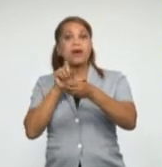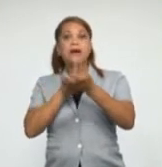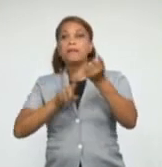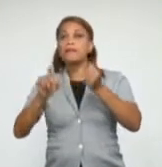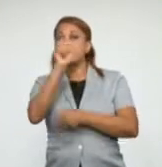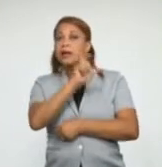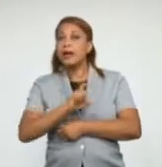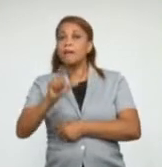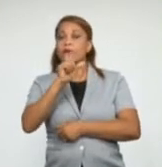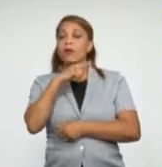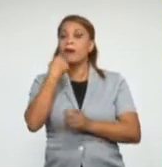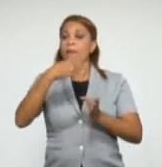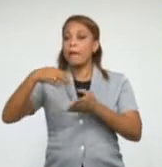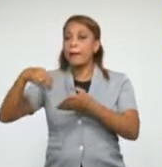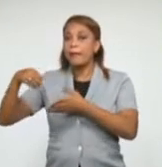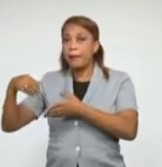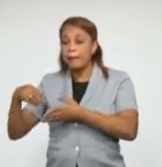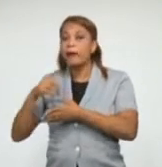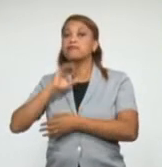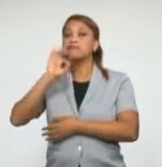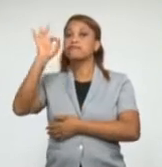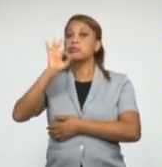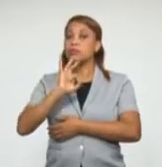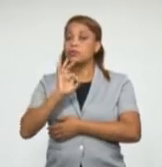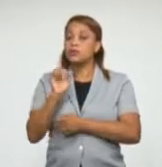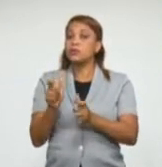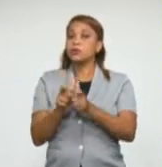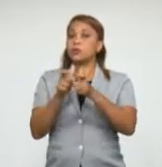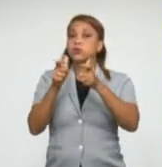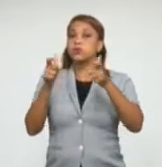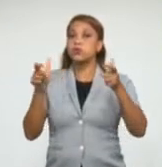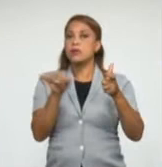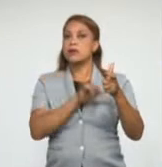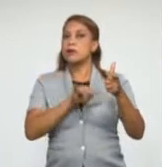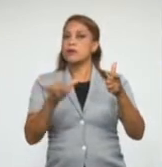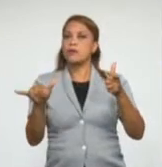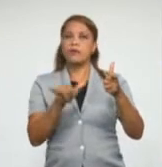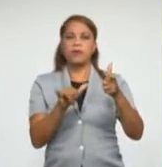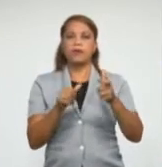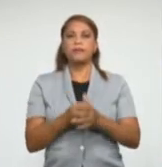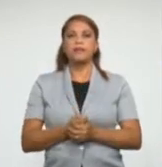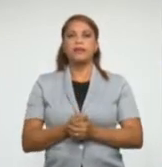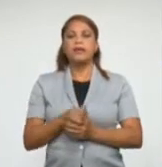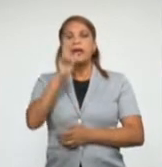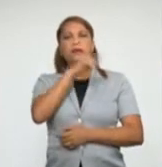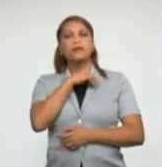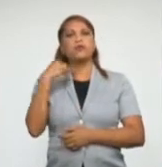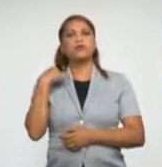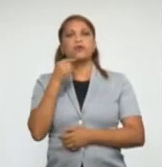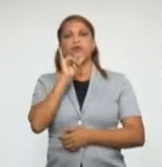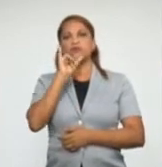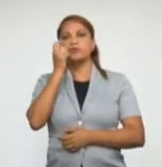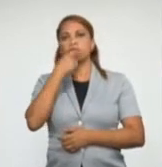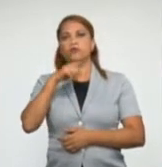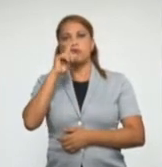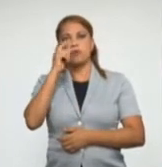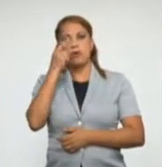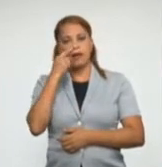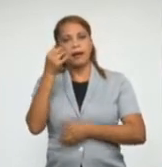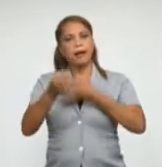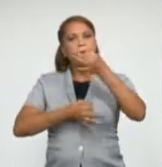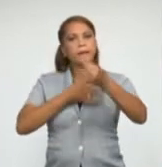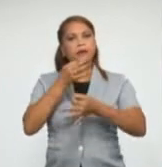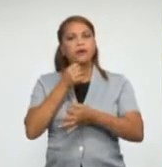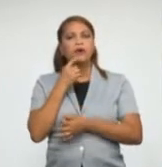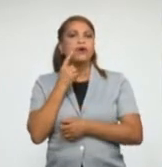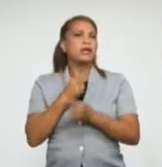morbilidad incrementada de igual manera. Nosotros hoy el doctor Durán inclusive decía que uno de los récords negativos que teníamos eran